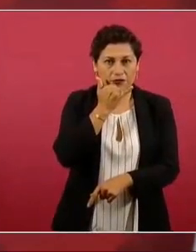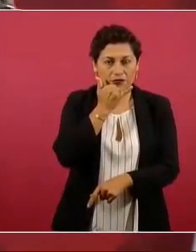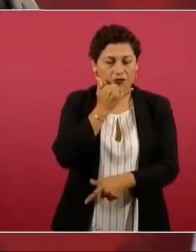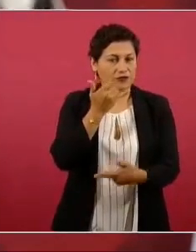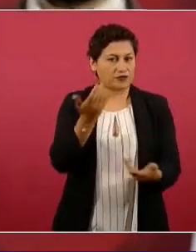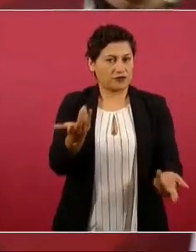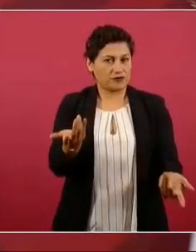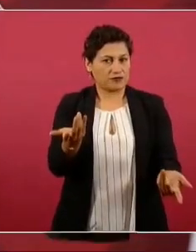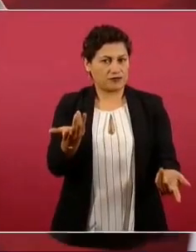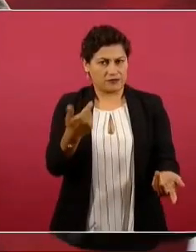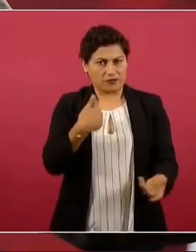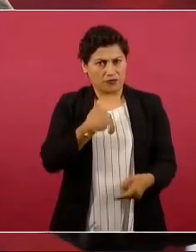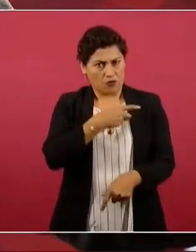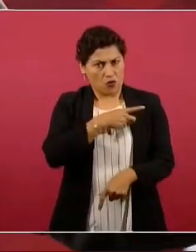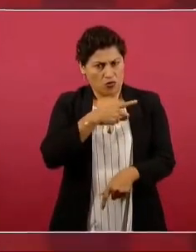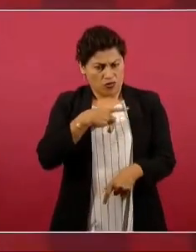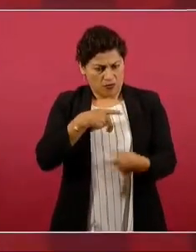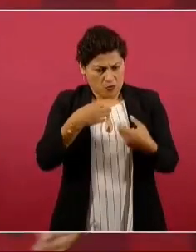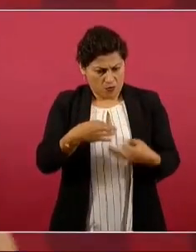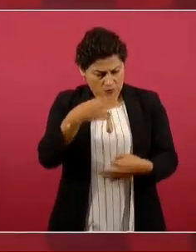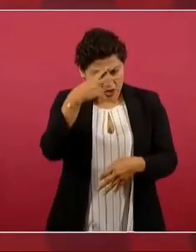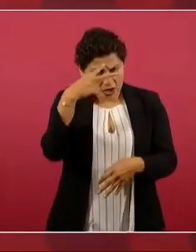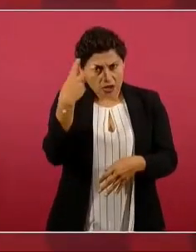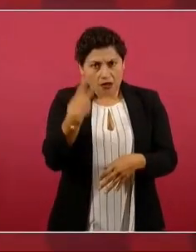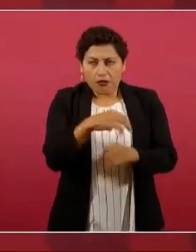investigado y atendido